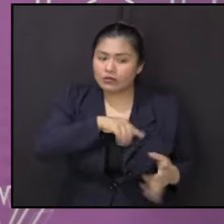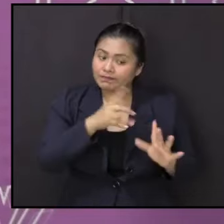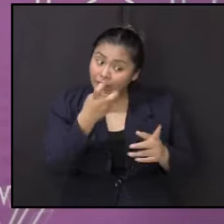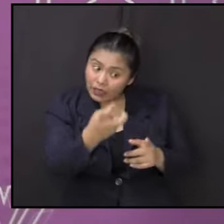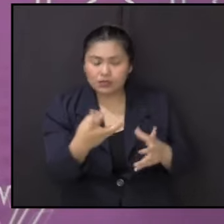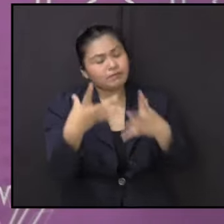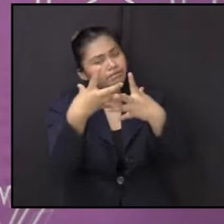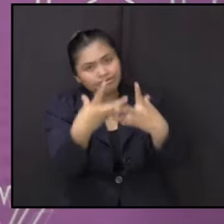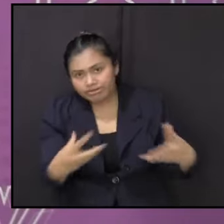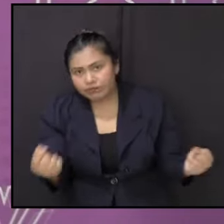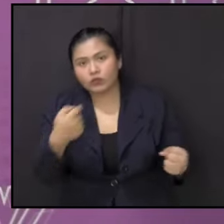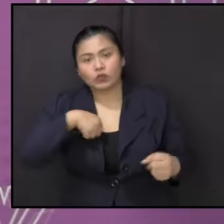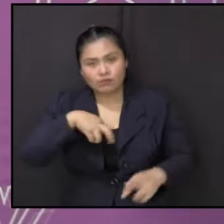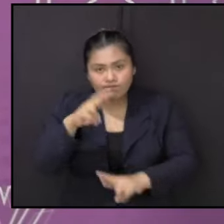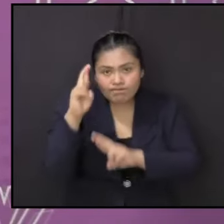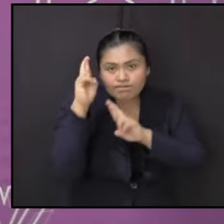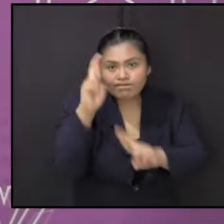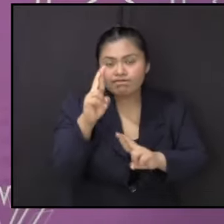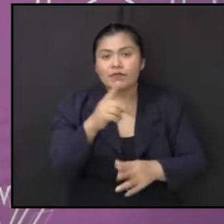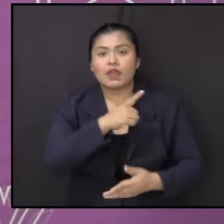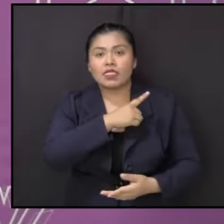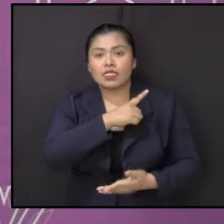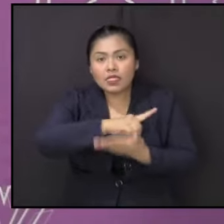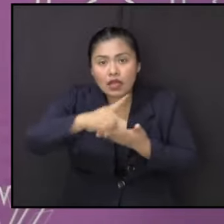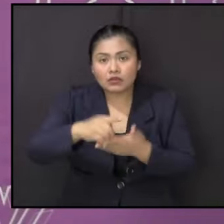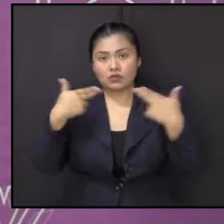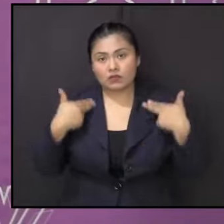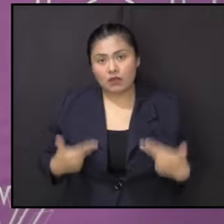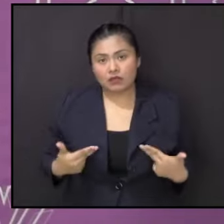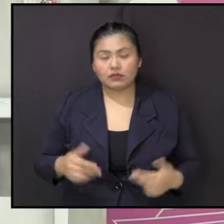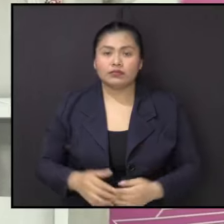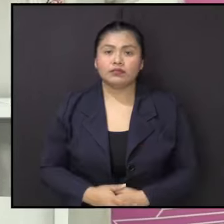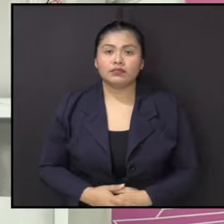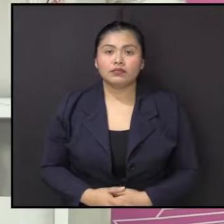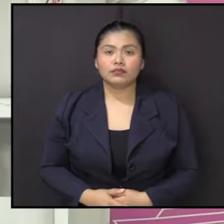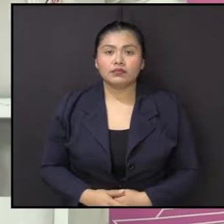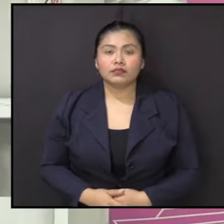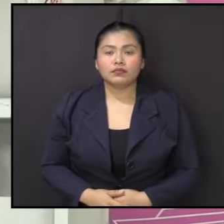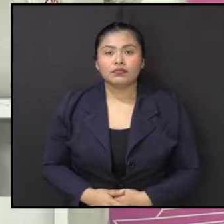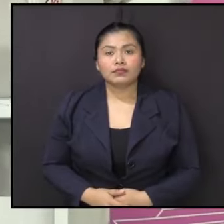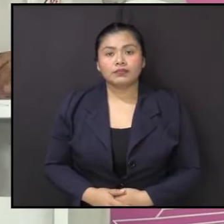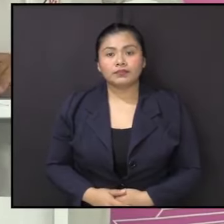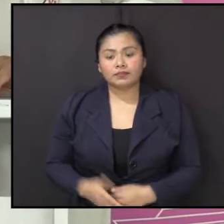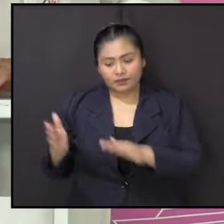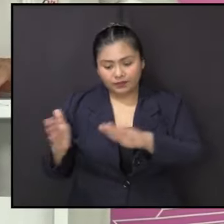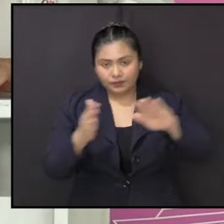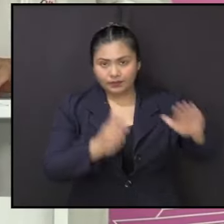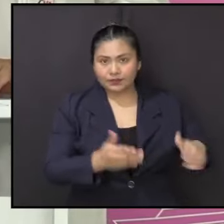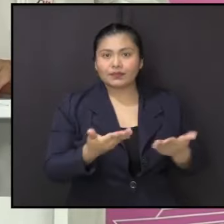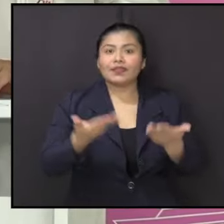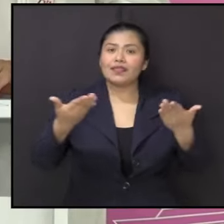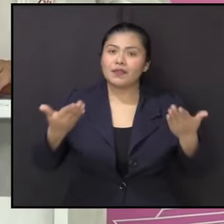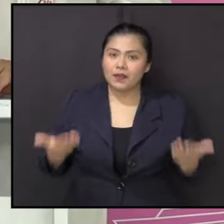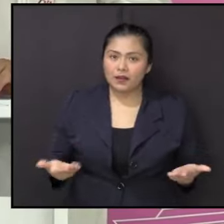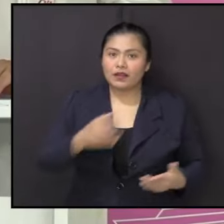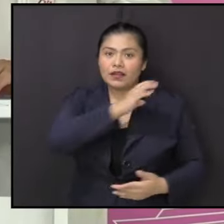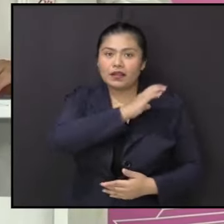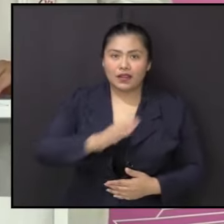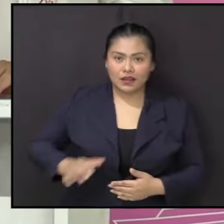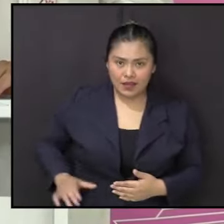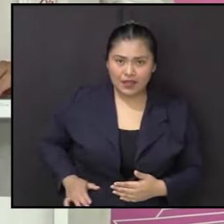los derechos humanos de todos, todas y todes. Muchas gracias, candidata. Pasamos con la candidata de